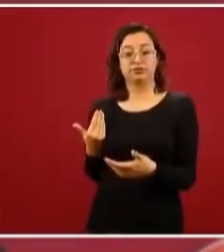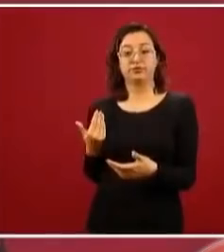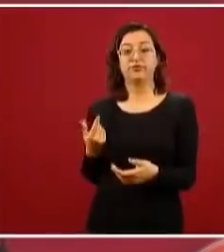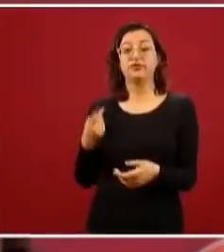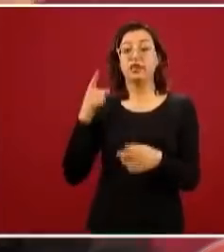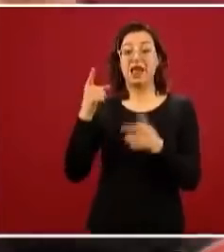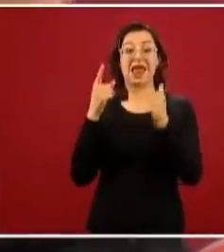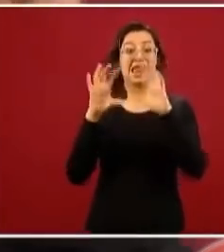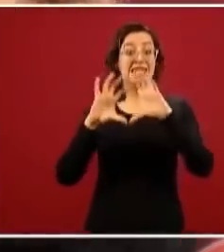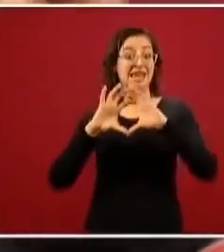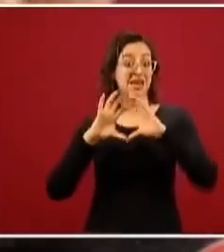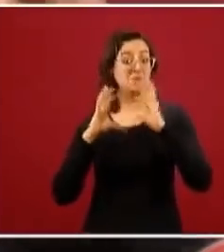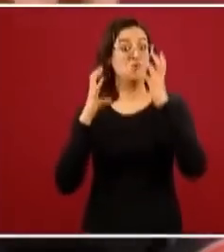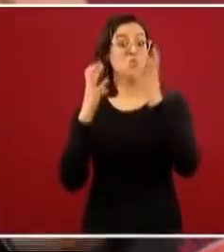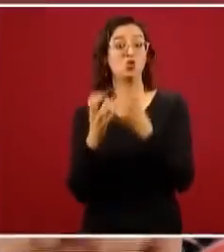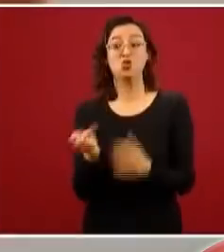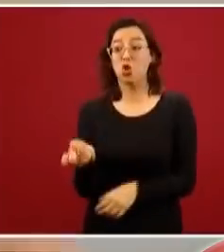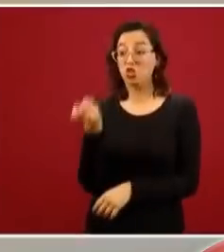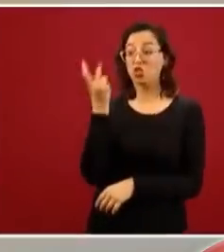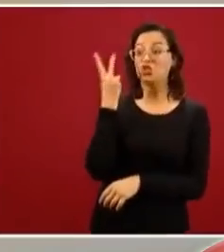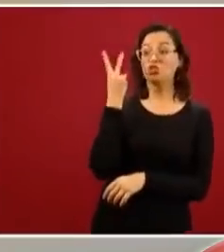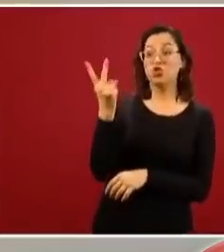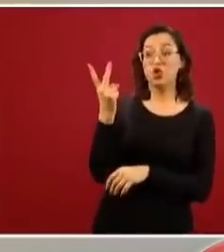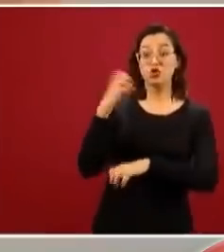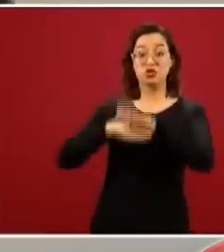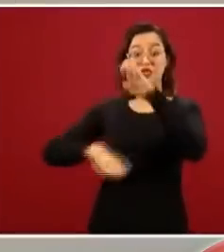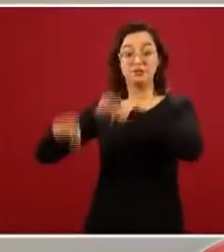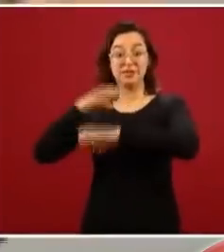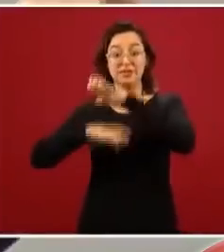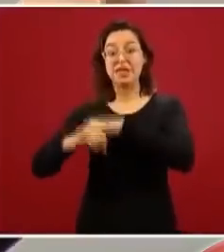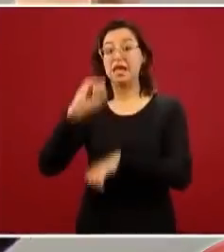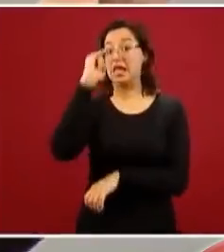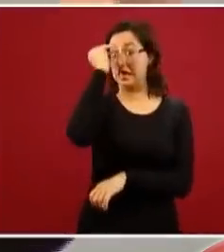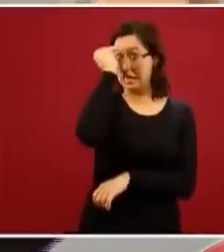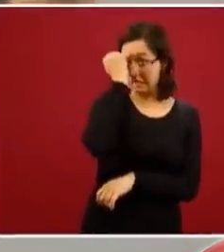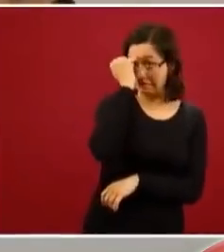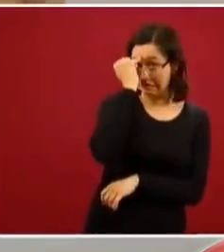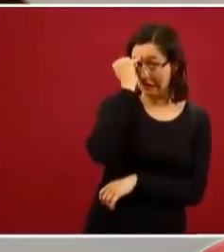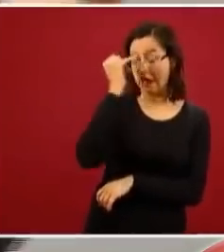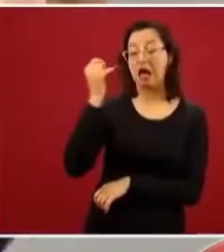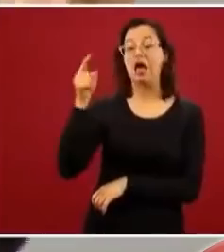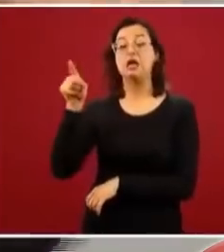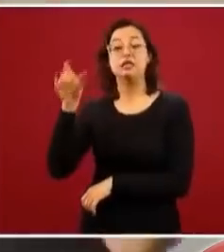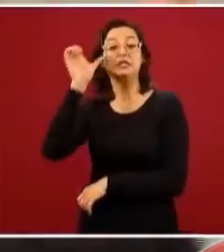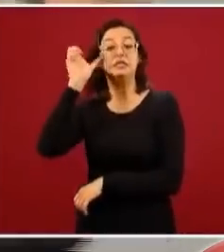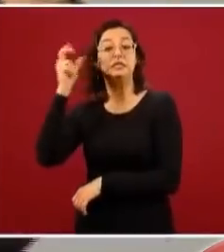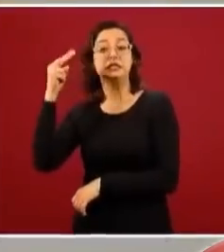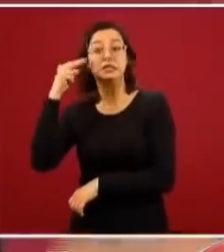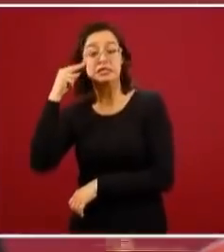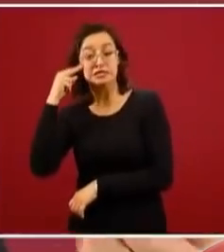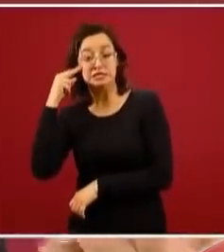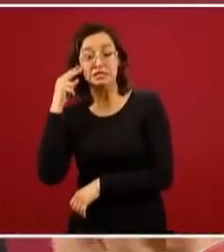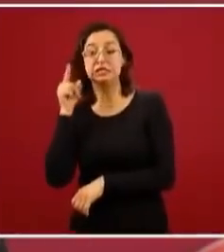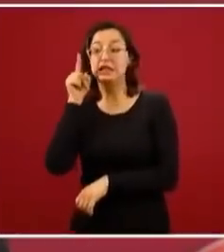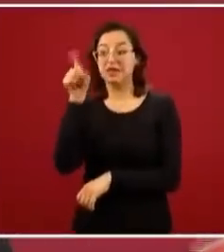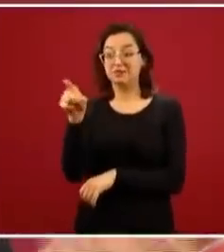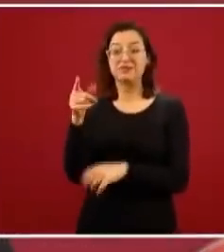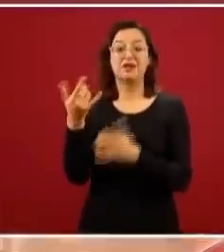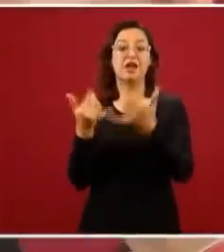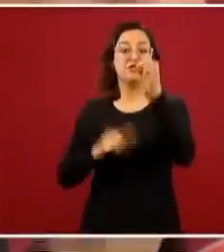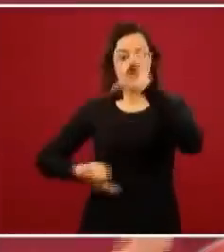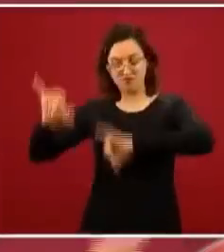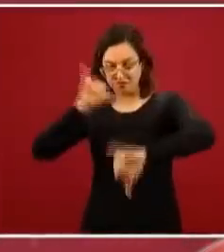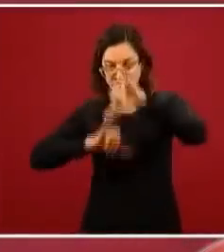únicas compañías, 2 en el mundo, imagínense, una en India, una en China, que producen los componentes